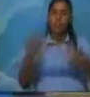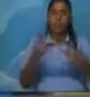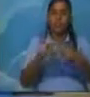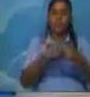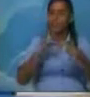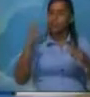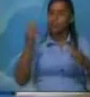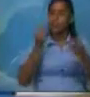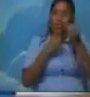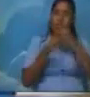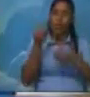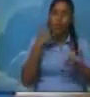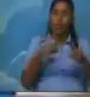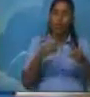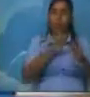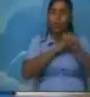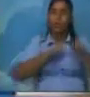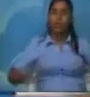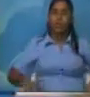se lo comen los